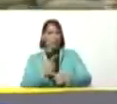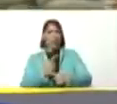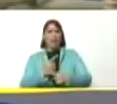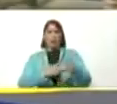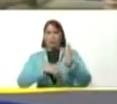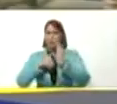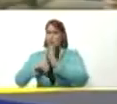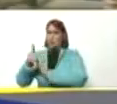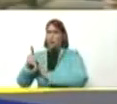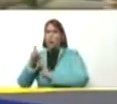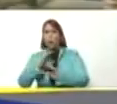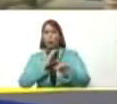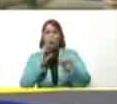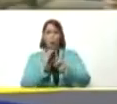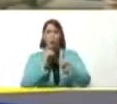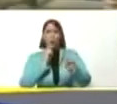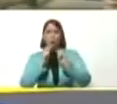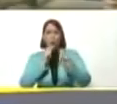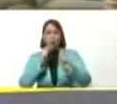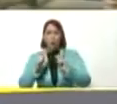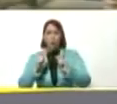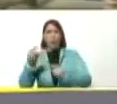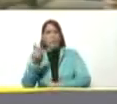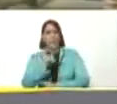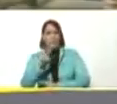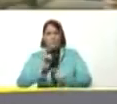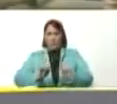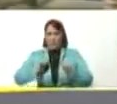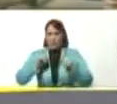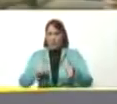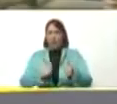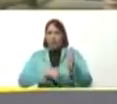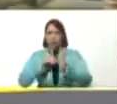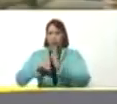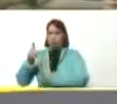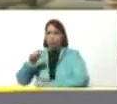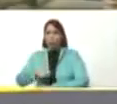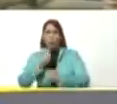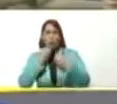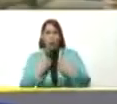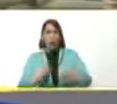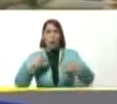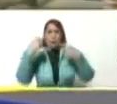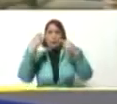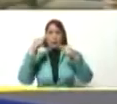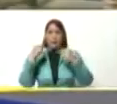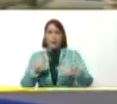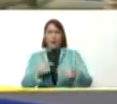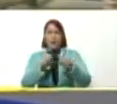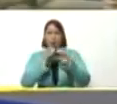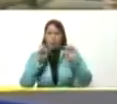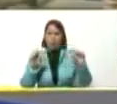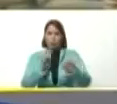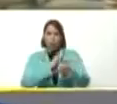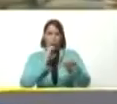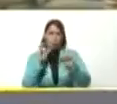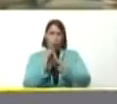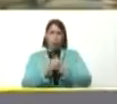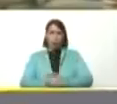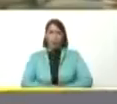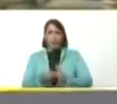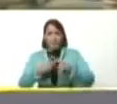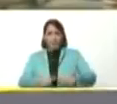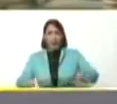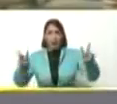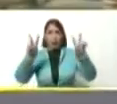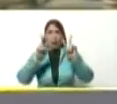cultura del turismo. Venezuela ha empezado a desarrollar y ya hoy estamos en un buen nivel de esa educación, de esa cultura, de esos